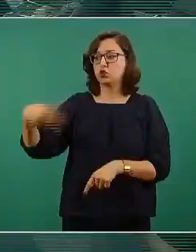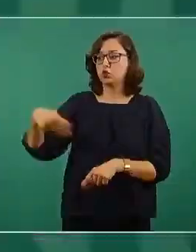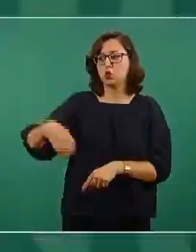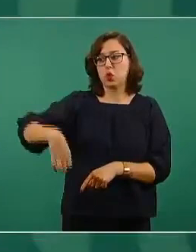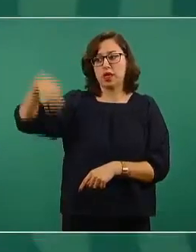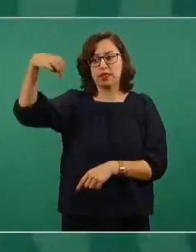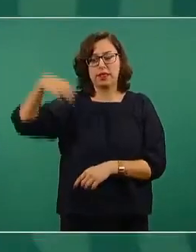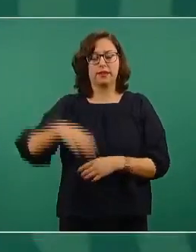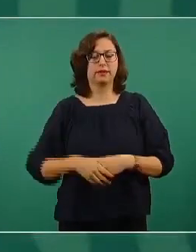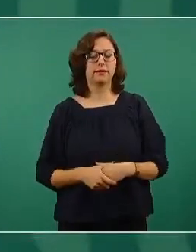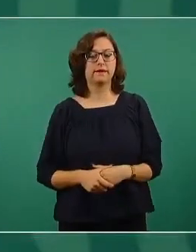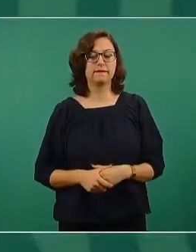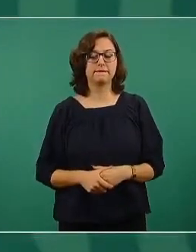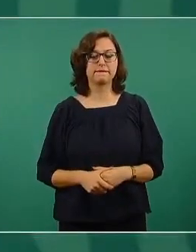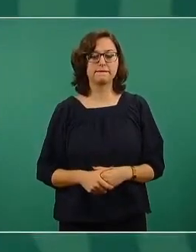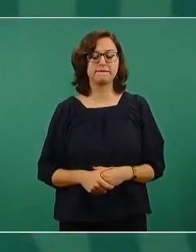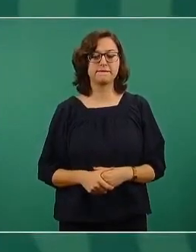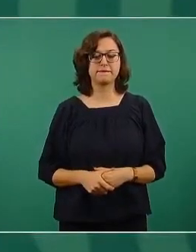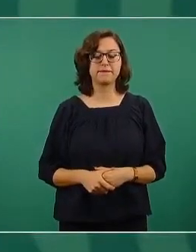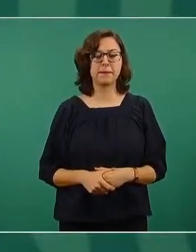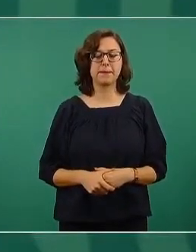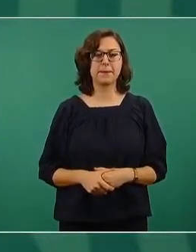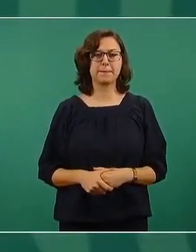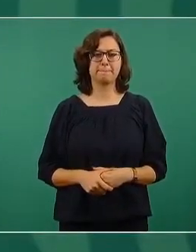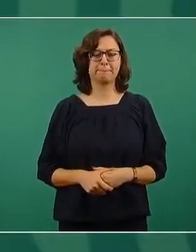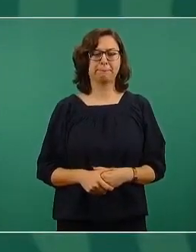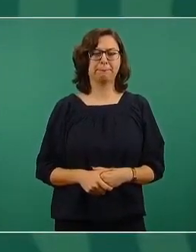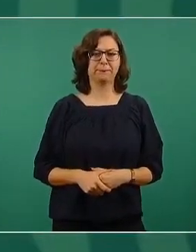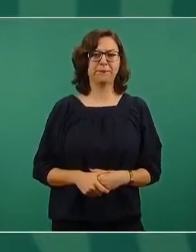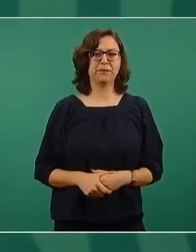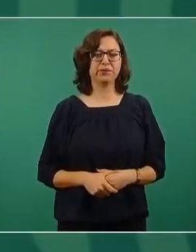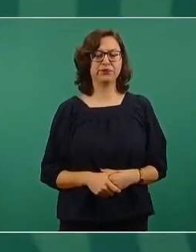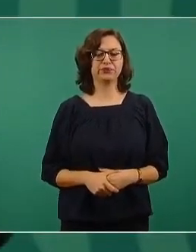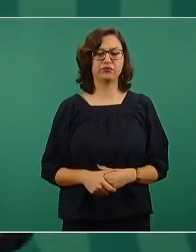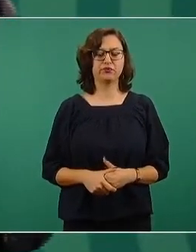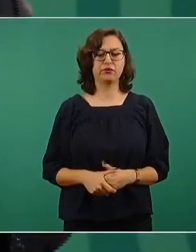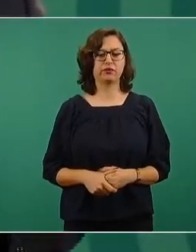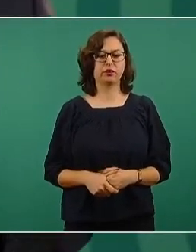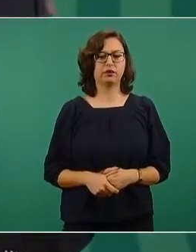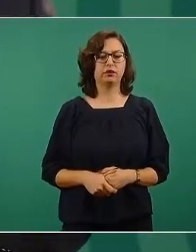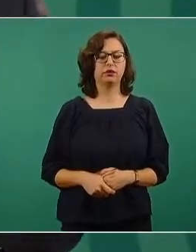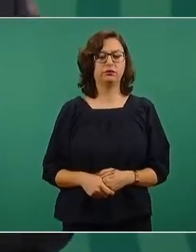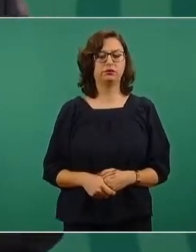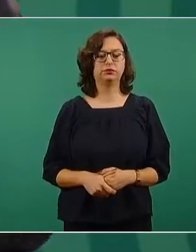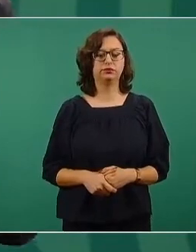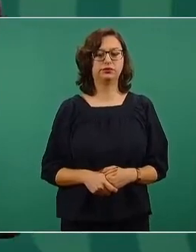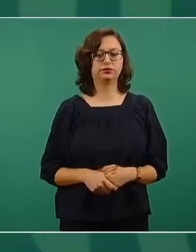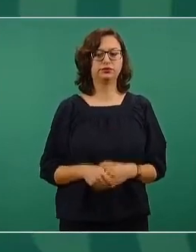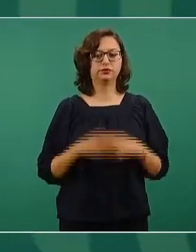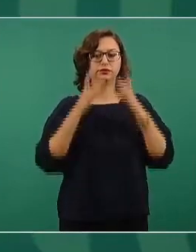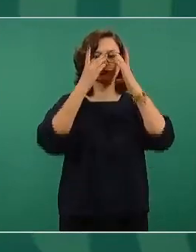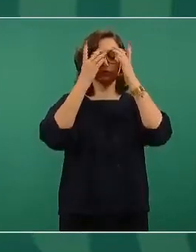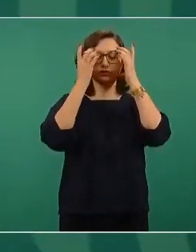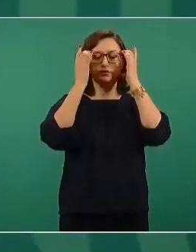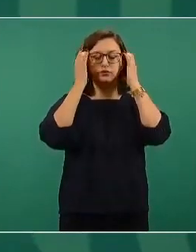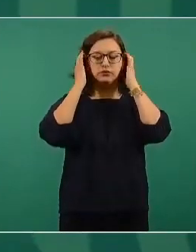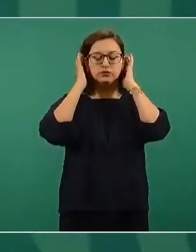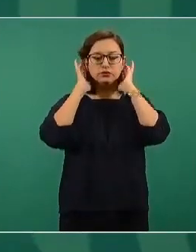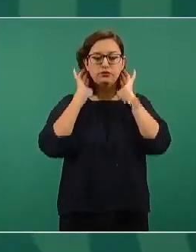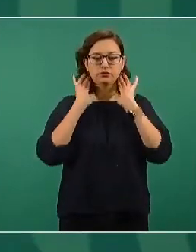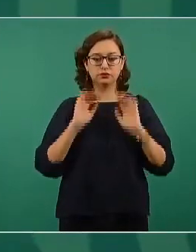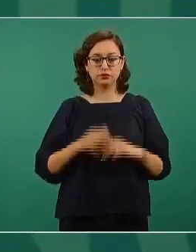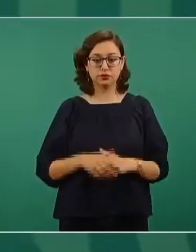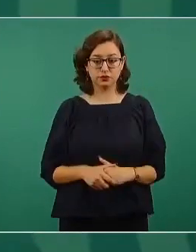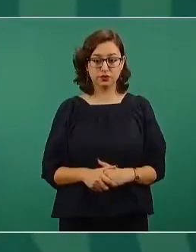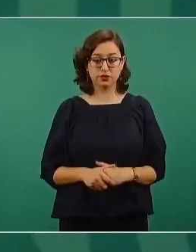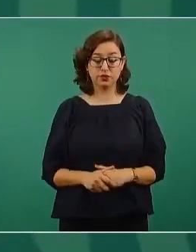un programa en el que, de acuerdo a la